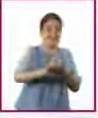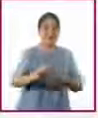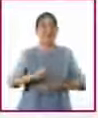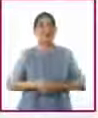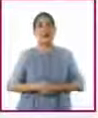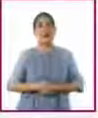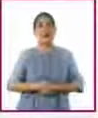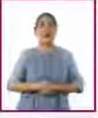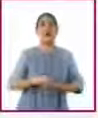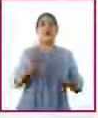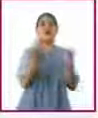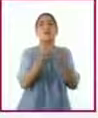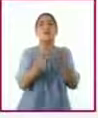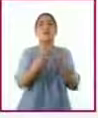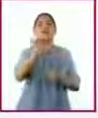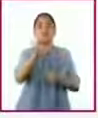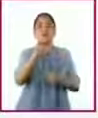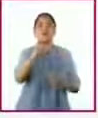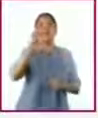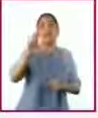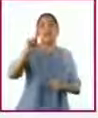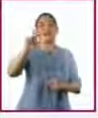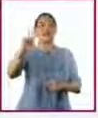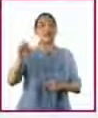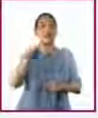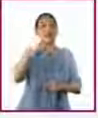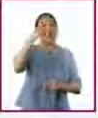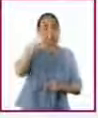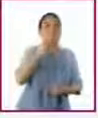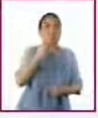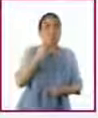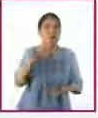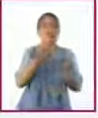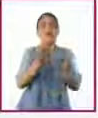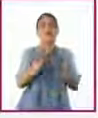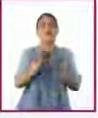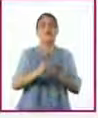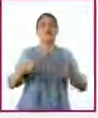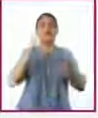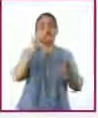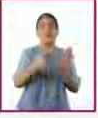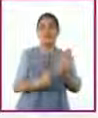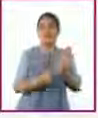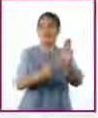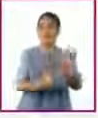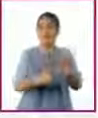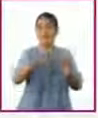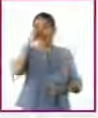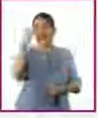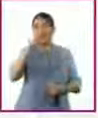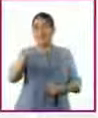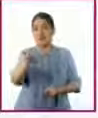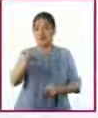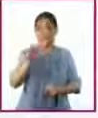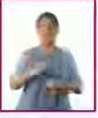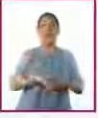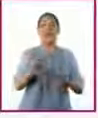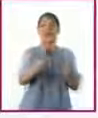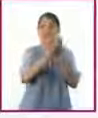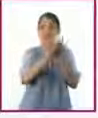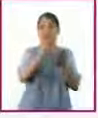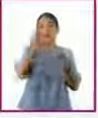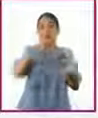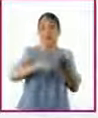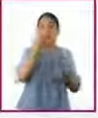incluye con clave que sirve como referencia. Los libros de aula, en el caso de